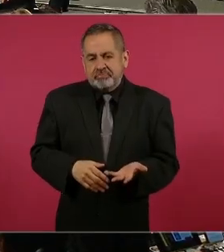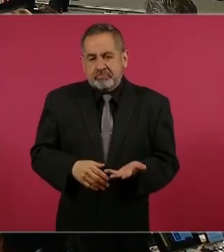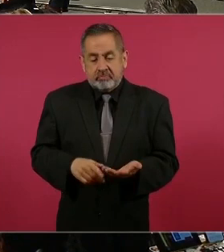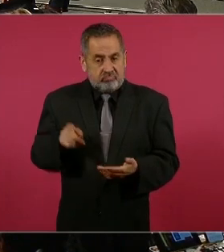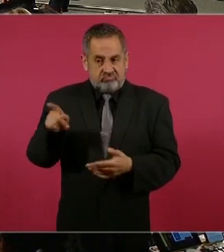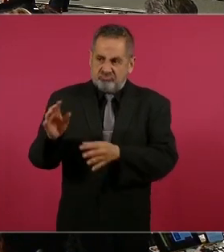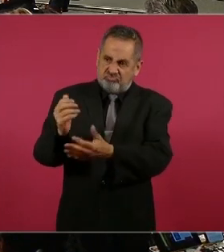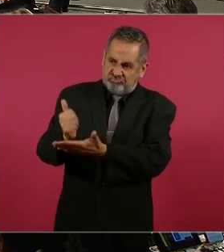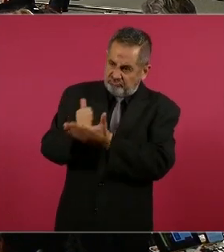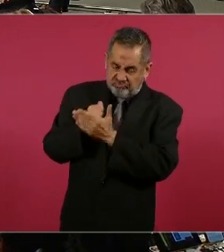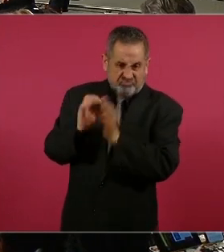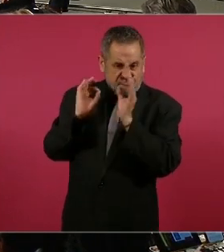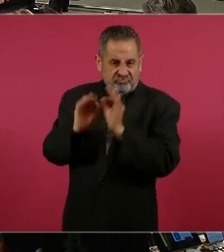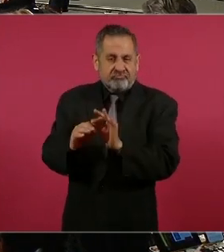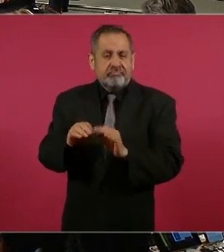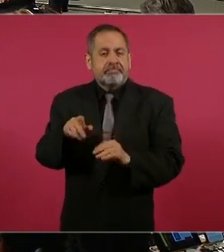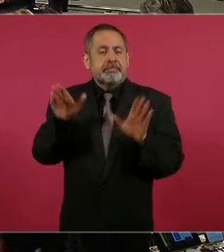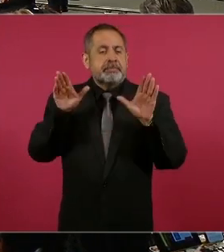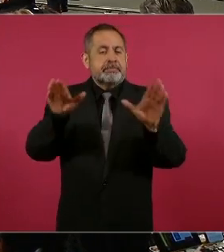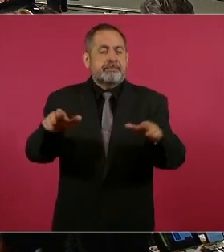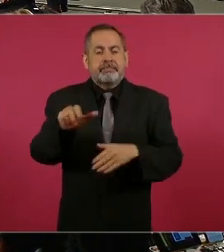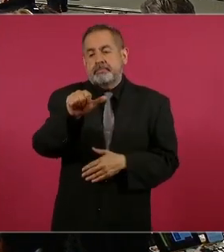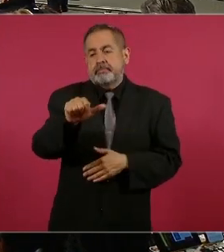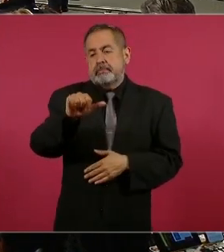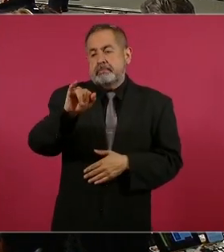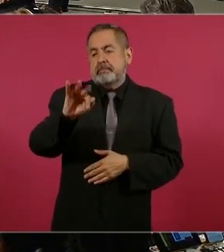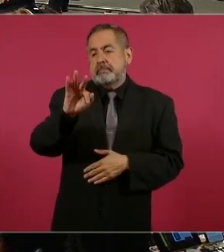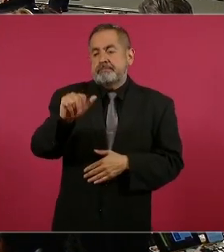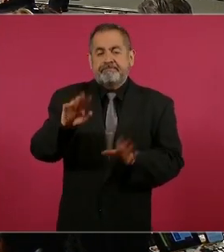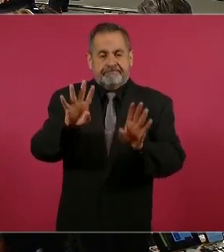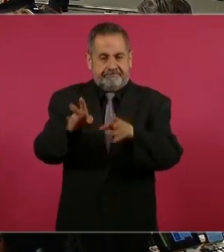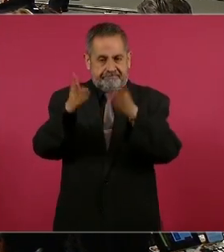el aeropuerto Felipe Ángeles,